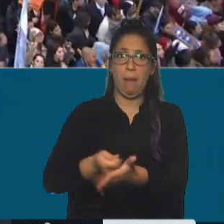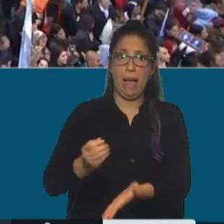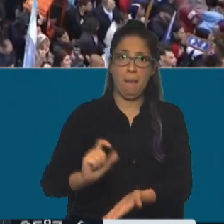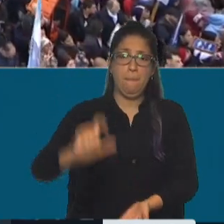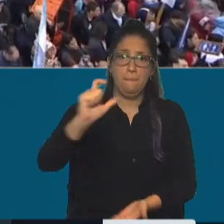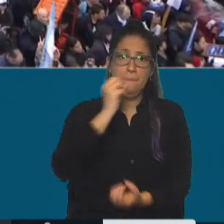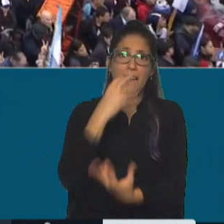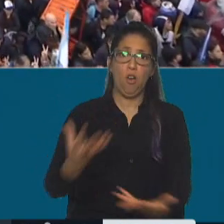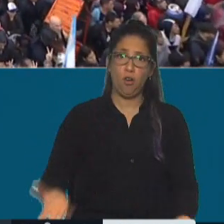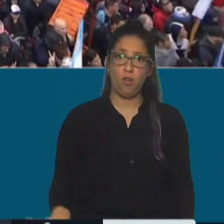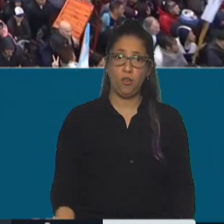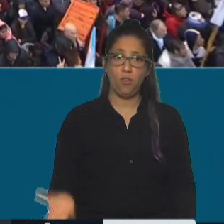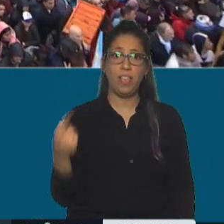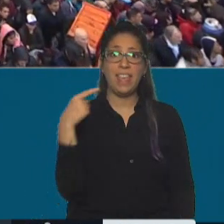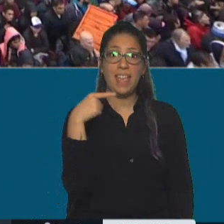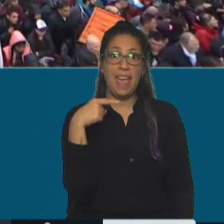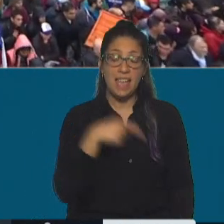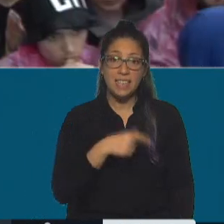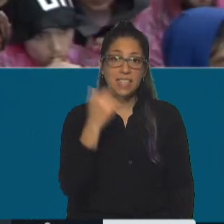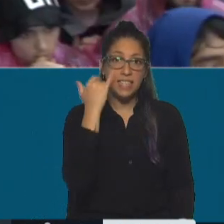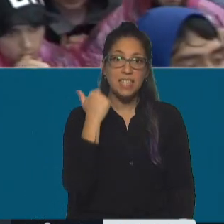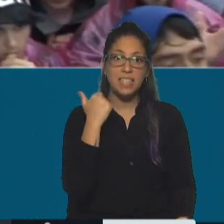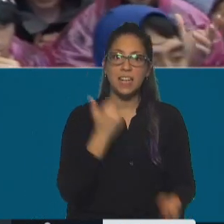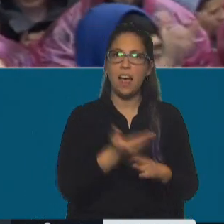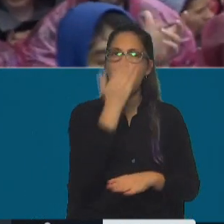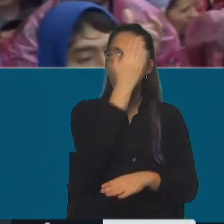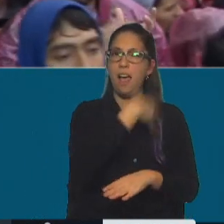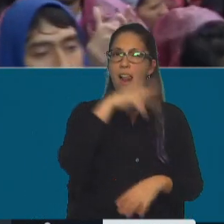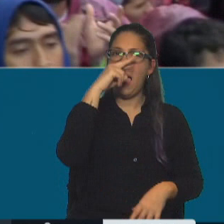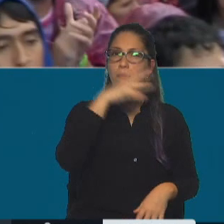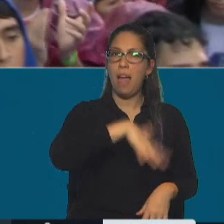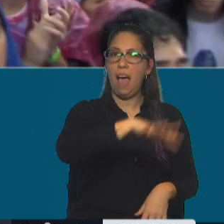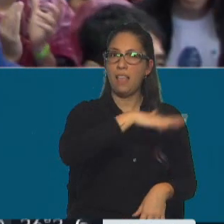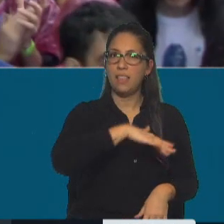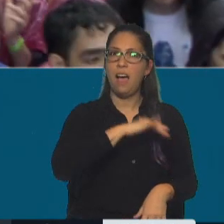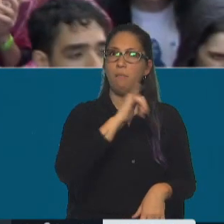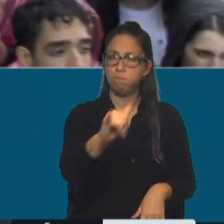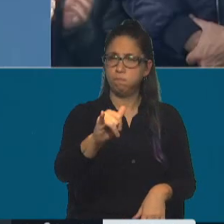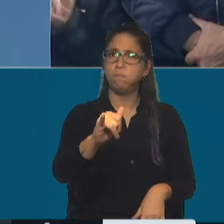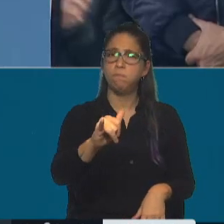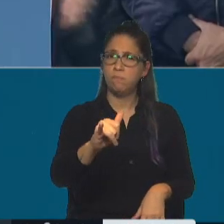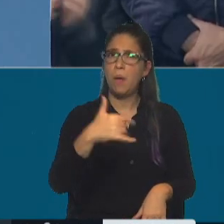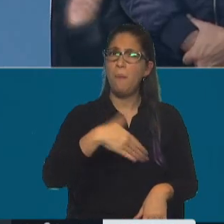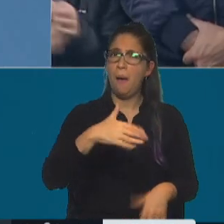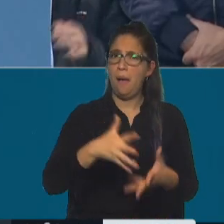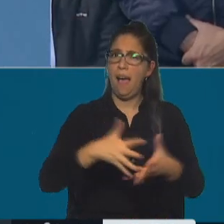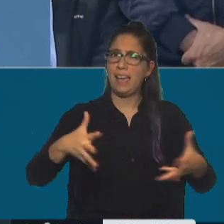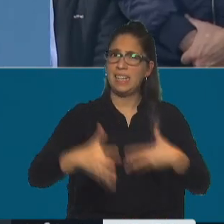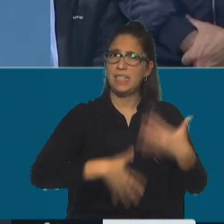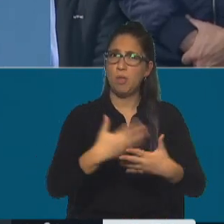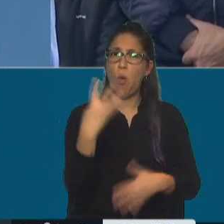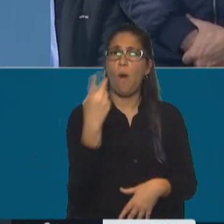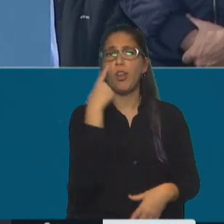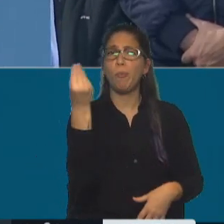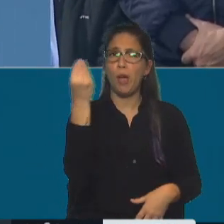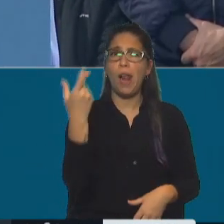y que ella ya había anunciado allá en La Plata que iba a haber crecimiento y que se le iban a quedar 4 vivos.